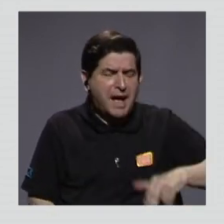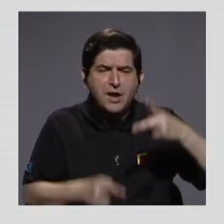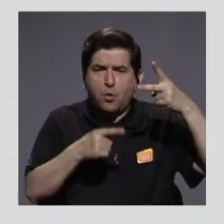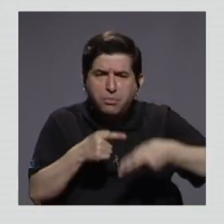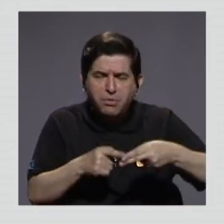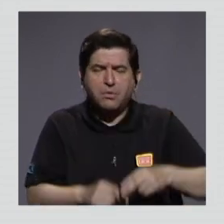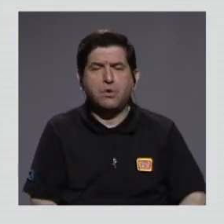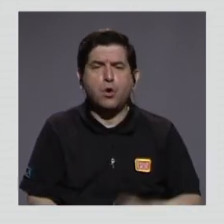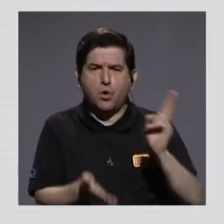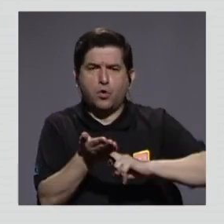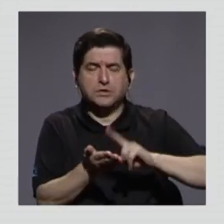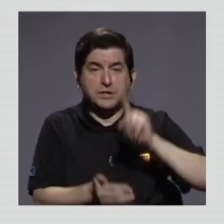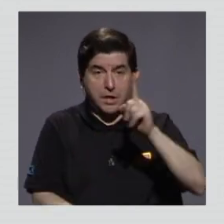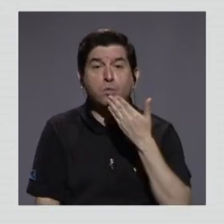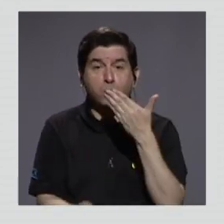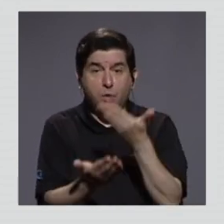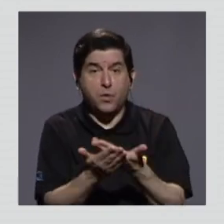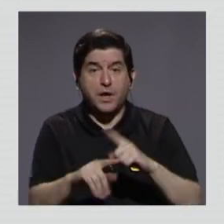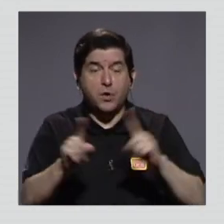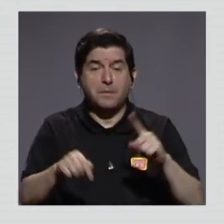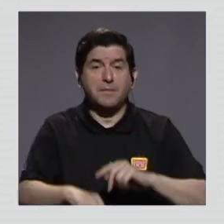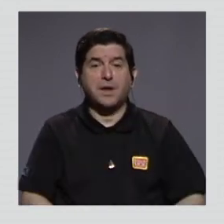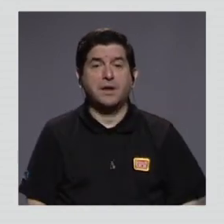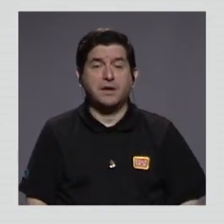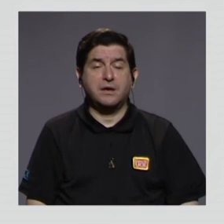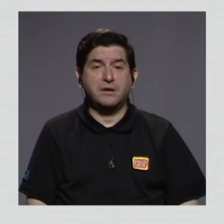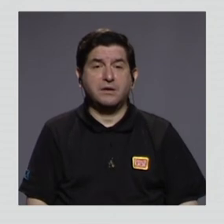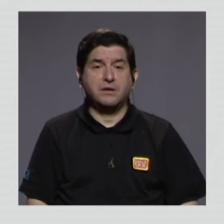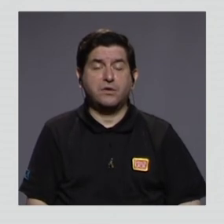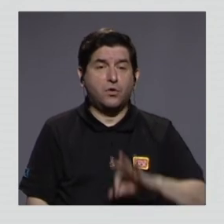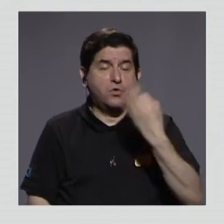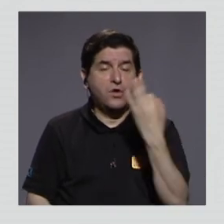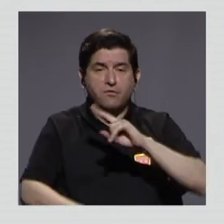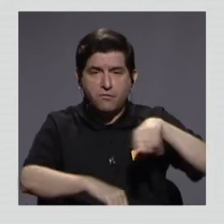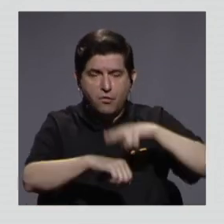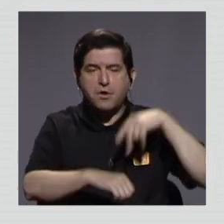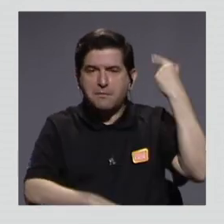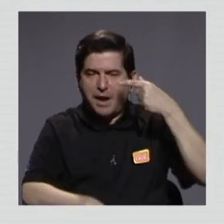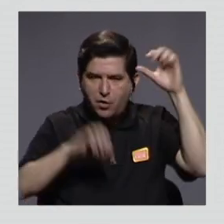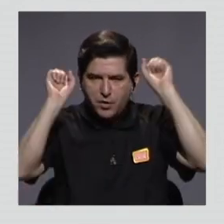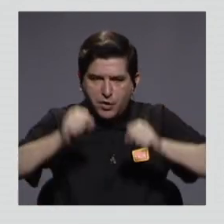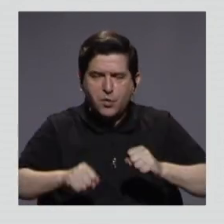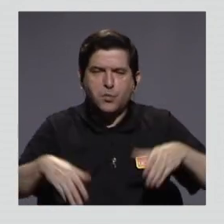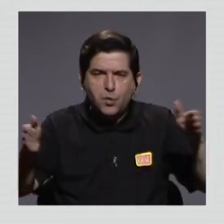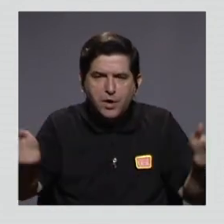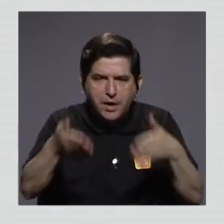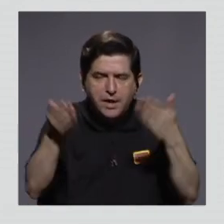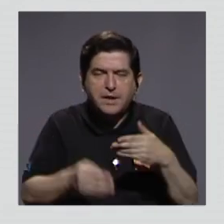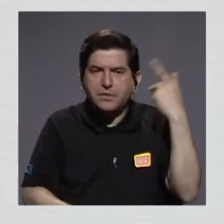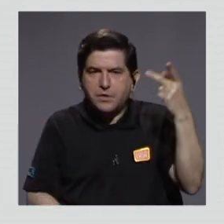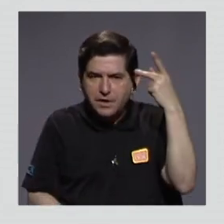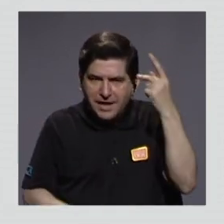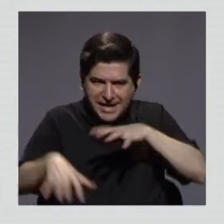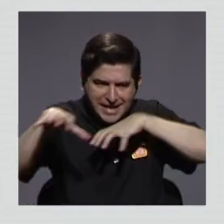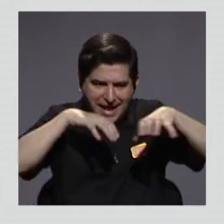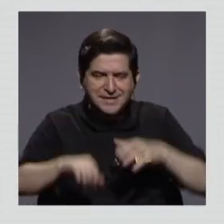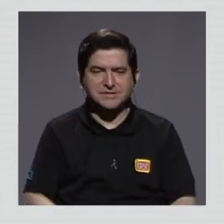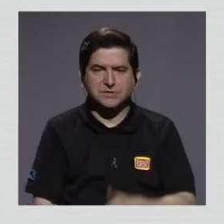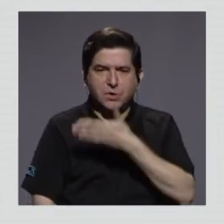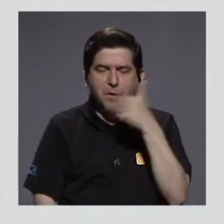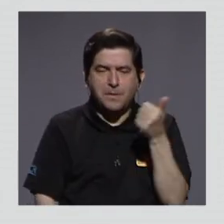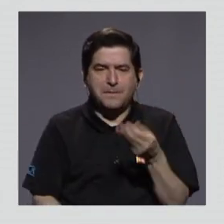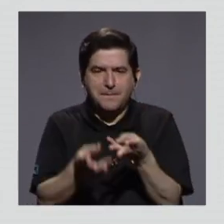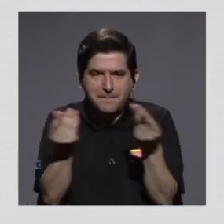bueno pero a nivel nacional el gobierno también puede promover ciertas políticas ciertas acciones para para mejorar esa